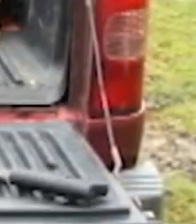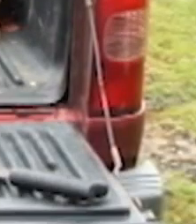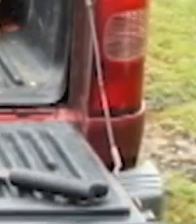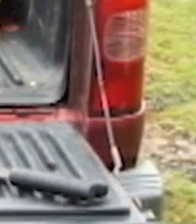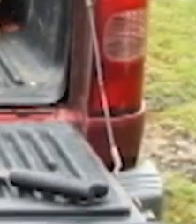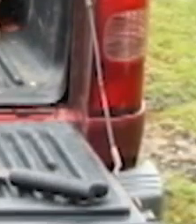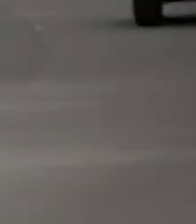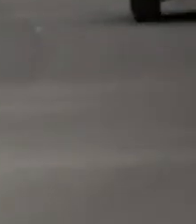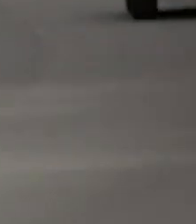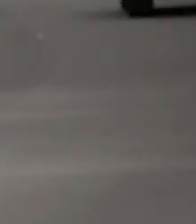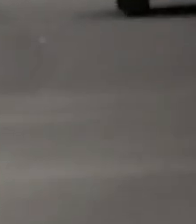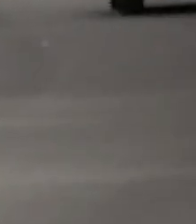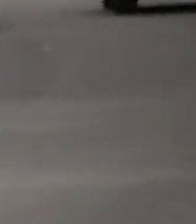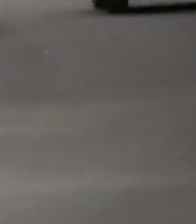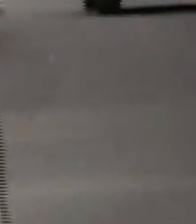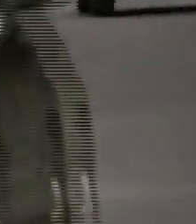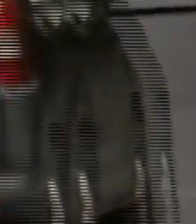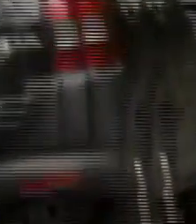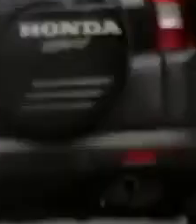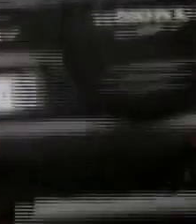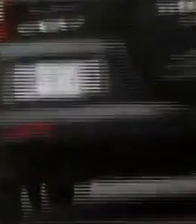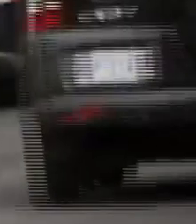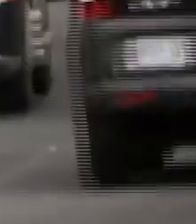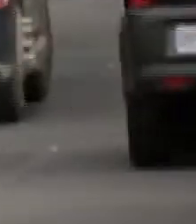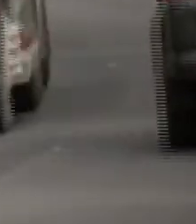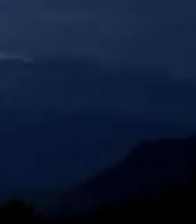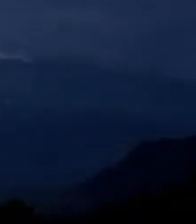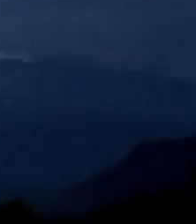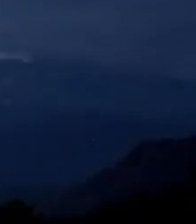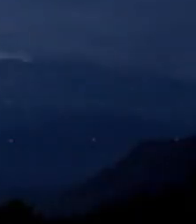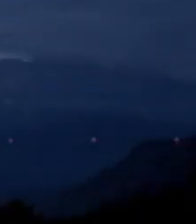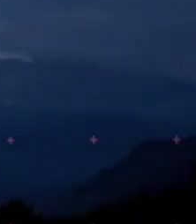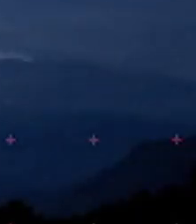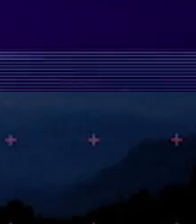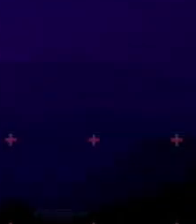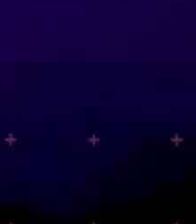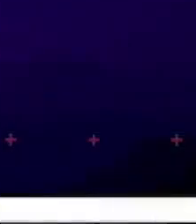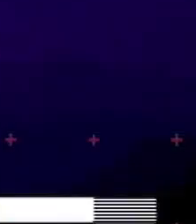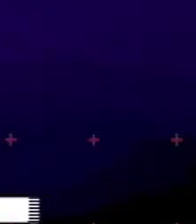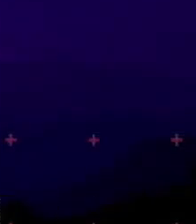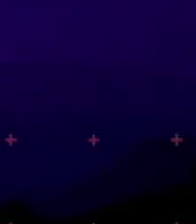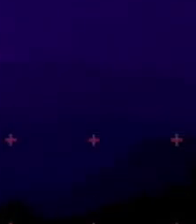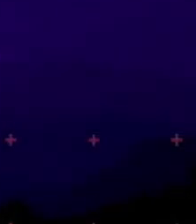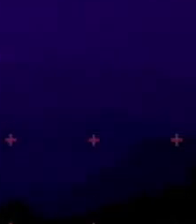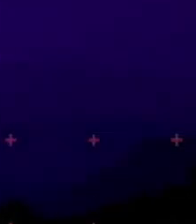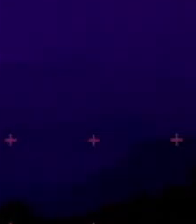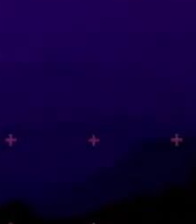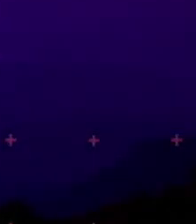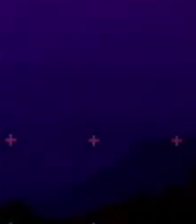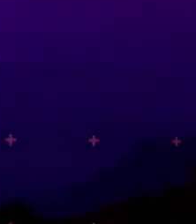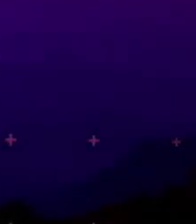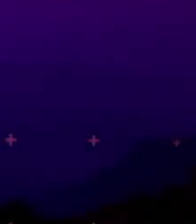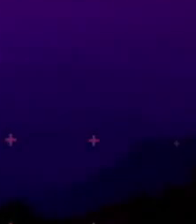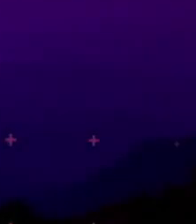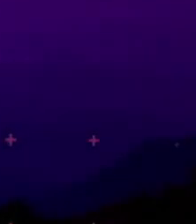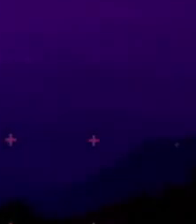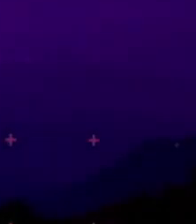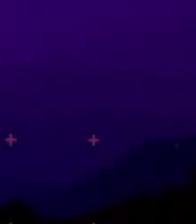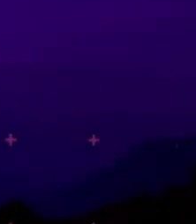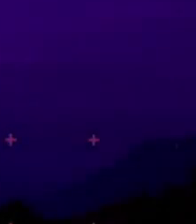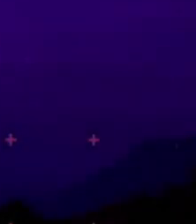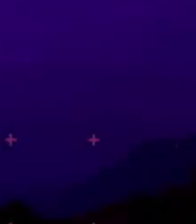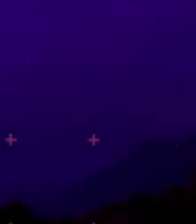en la carretera Interamericana Sur. El jueves 20 de mayo a las 10 de la noche y el domingo 23 a las 10 de